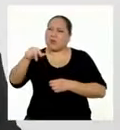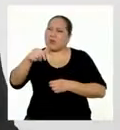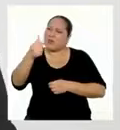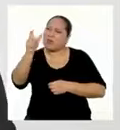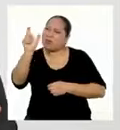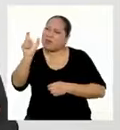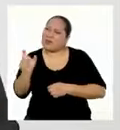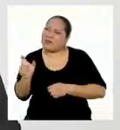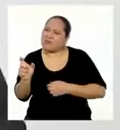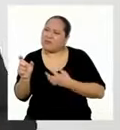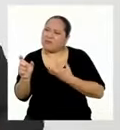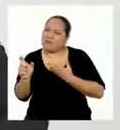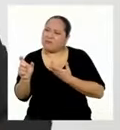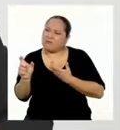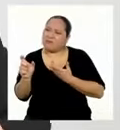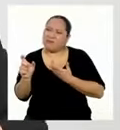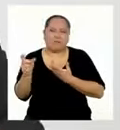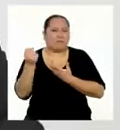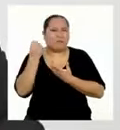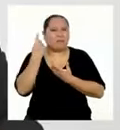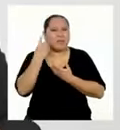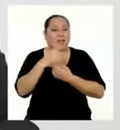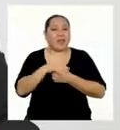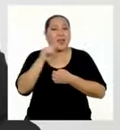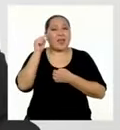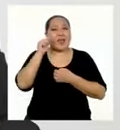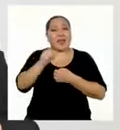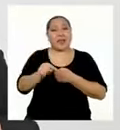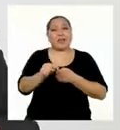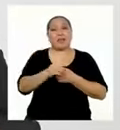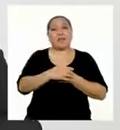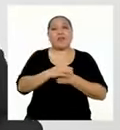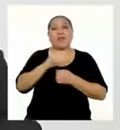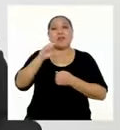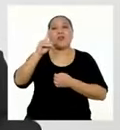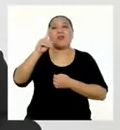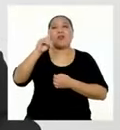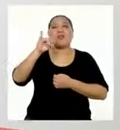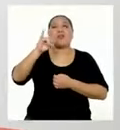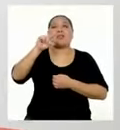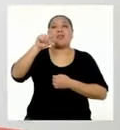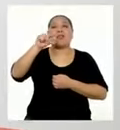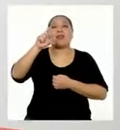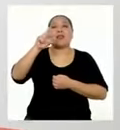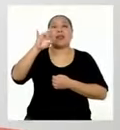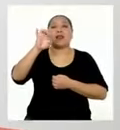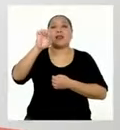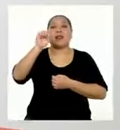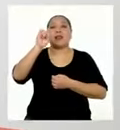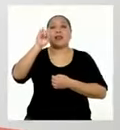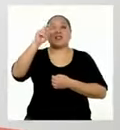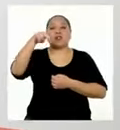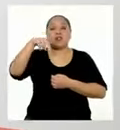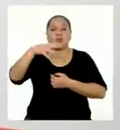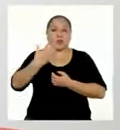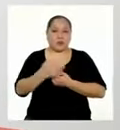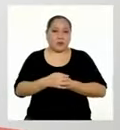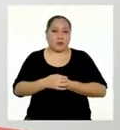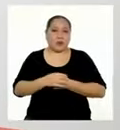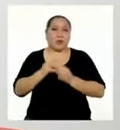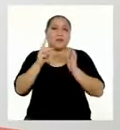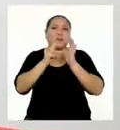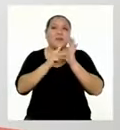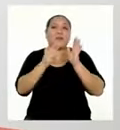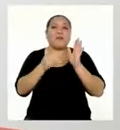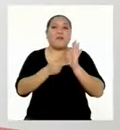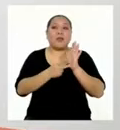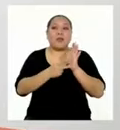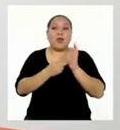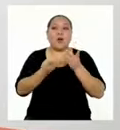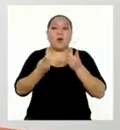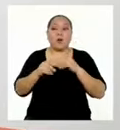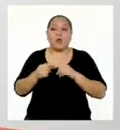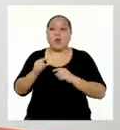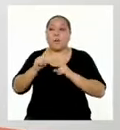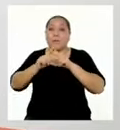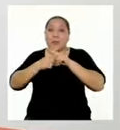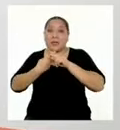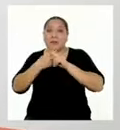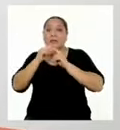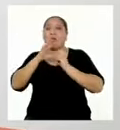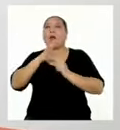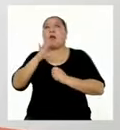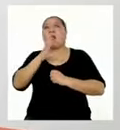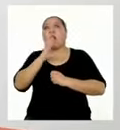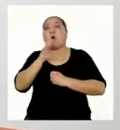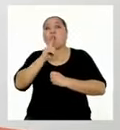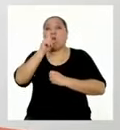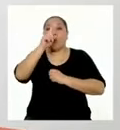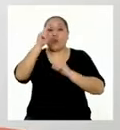más lo hace. A eso se le conoce como una digresión. Es una digresión cuando desvías el tema